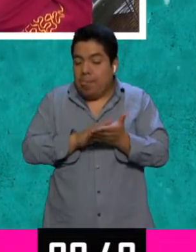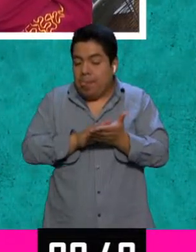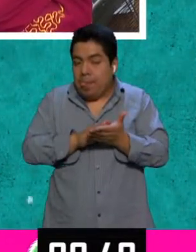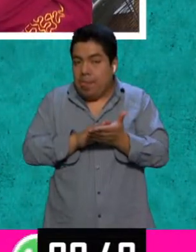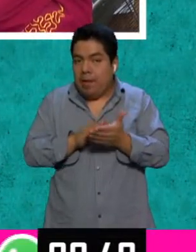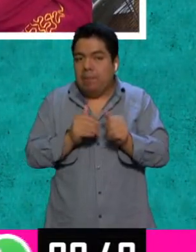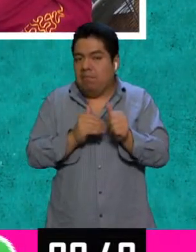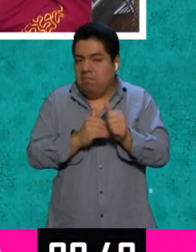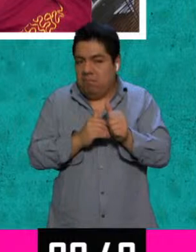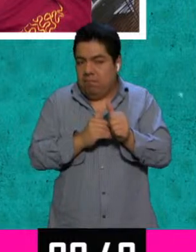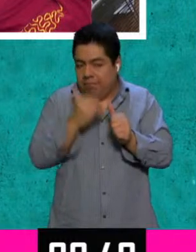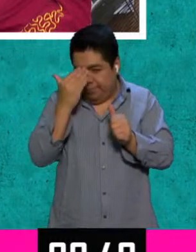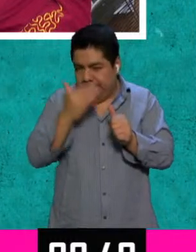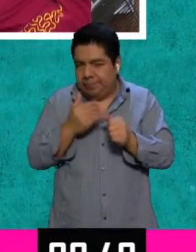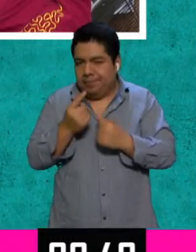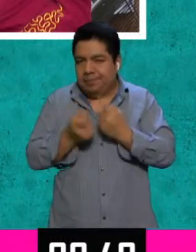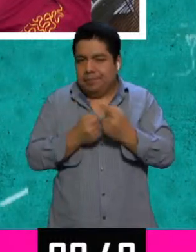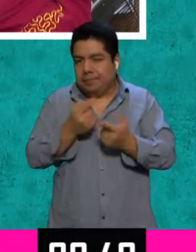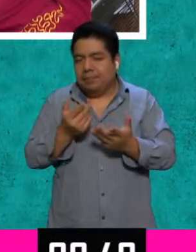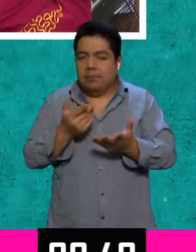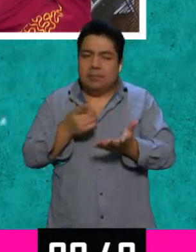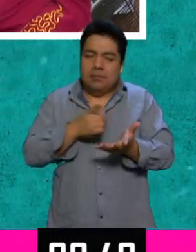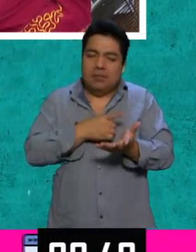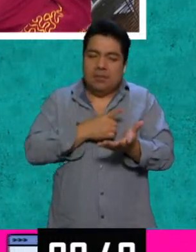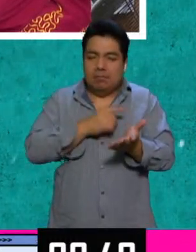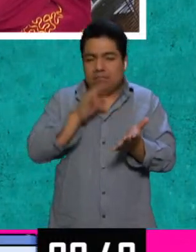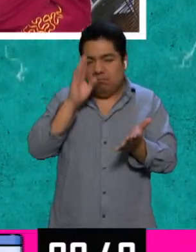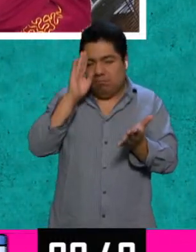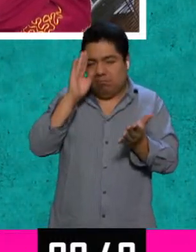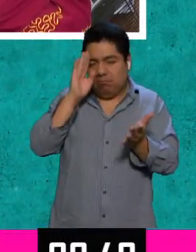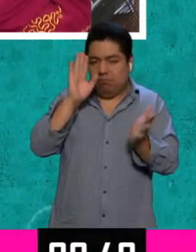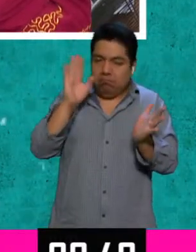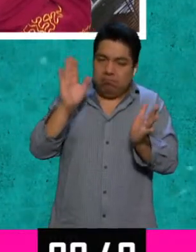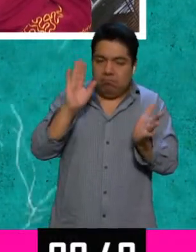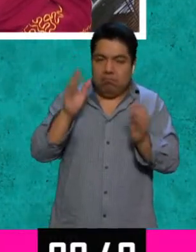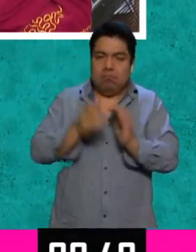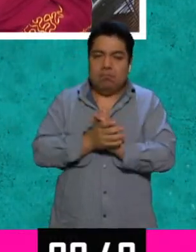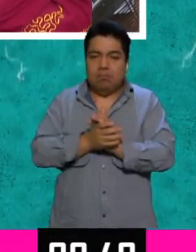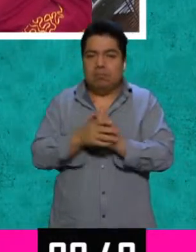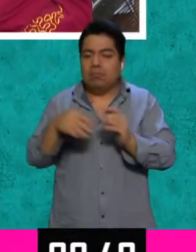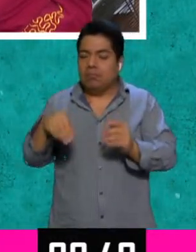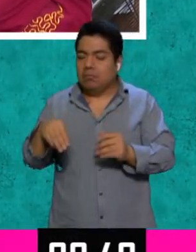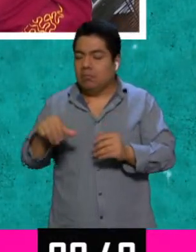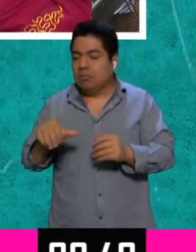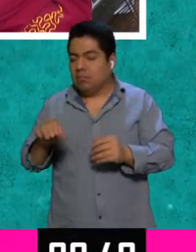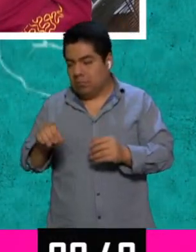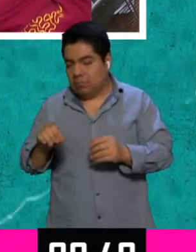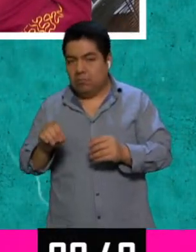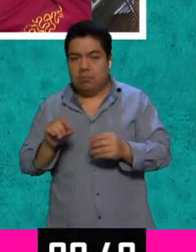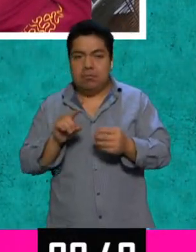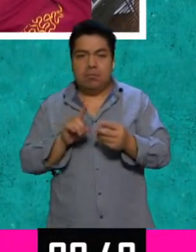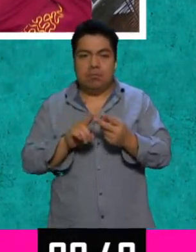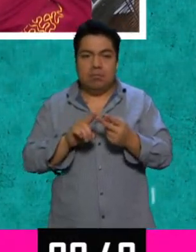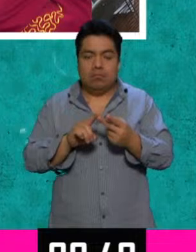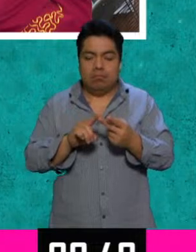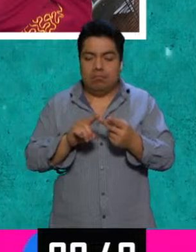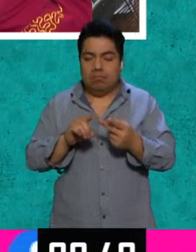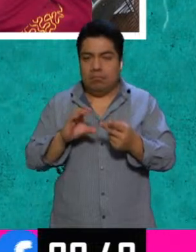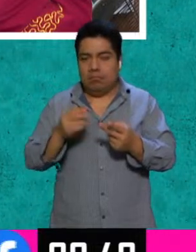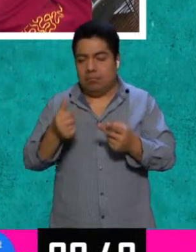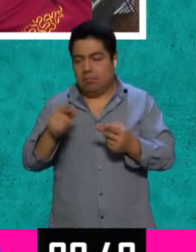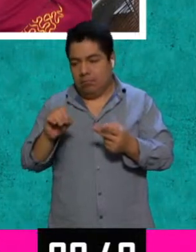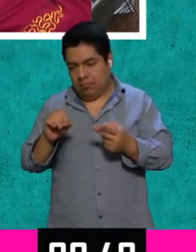es posible, y entrando en el terreno de las especulaciones, que realmente el Mayo y el